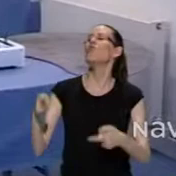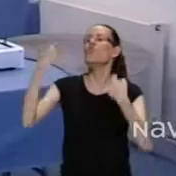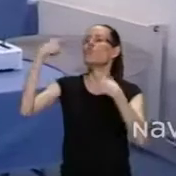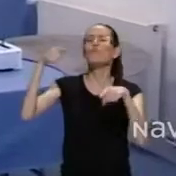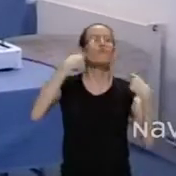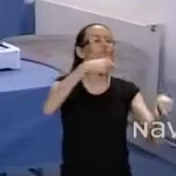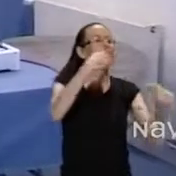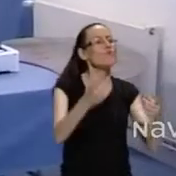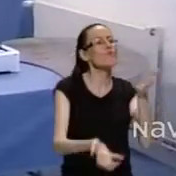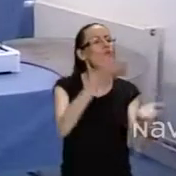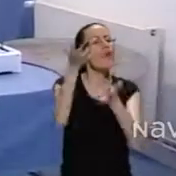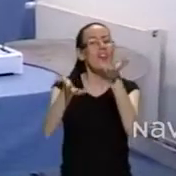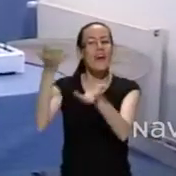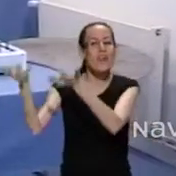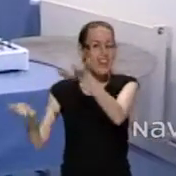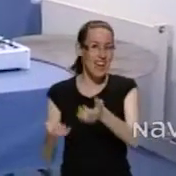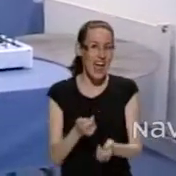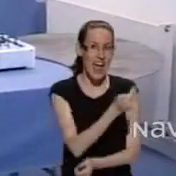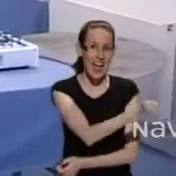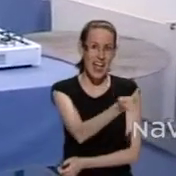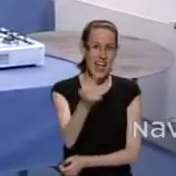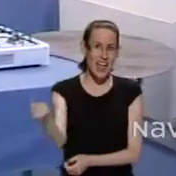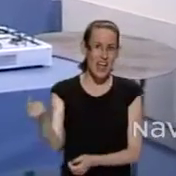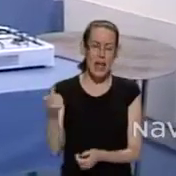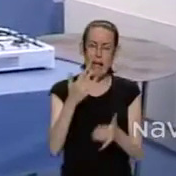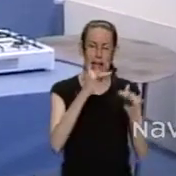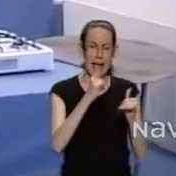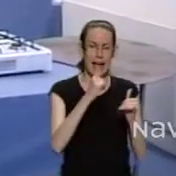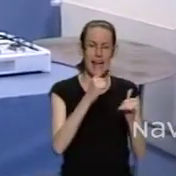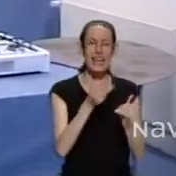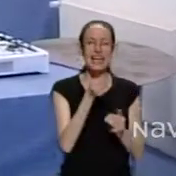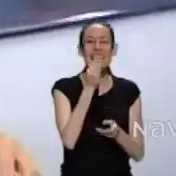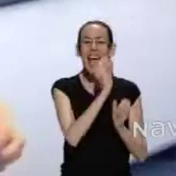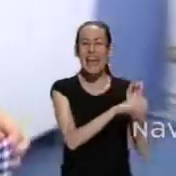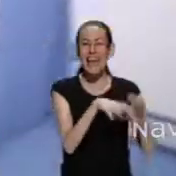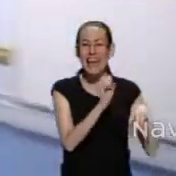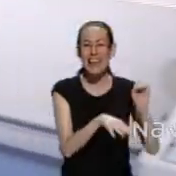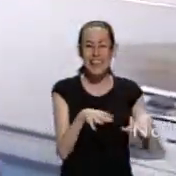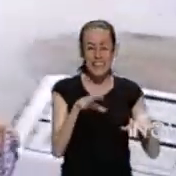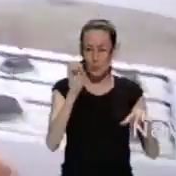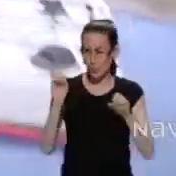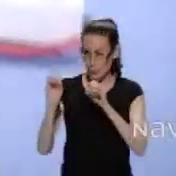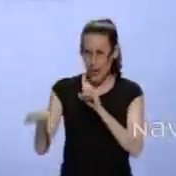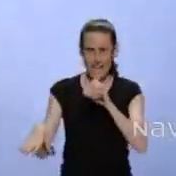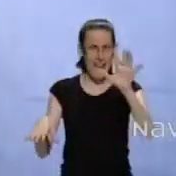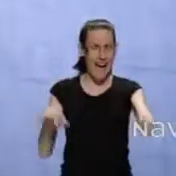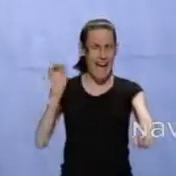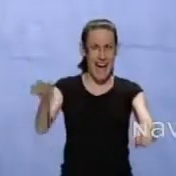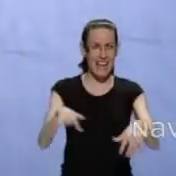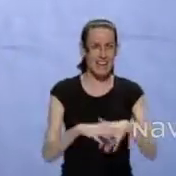mesas, tres mesas, cuatro mesas. Cada mesa está totalmente equipada con todos los ingredientes. Y aquí, bueno, pues...